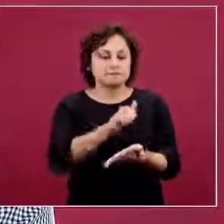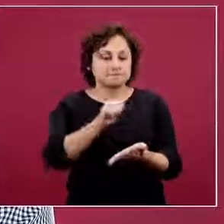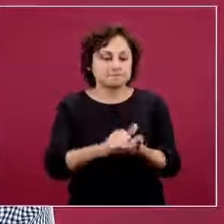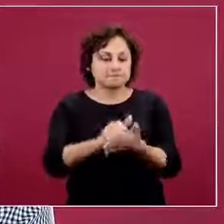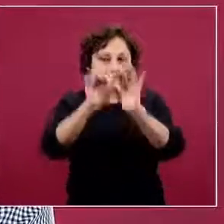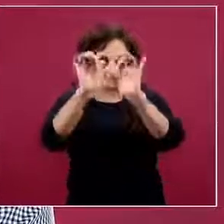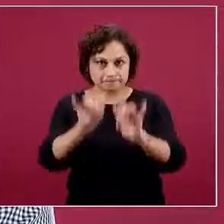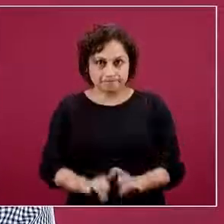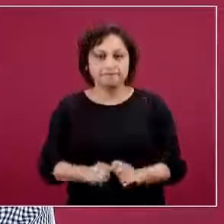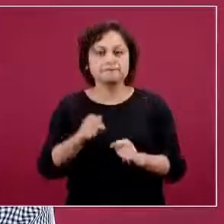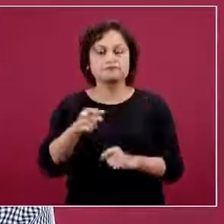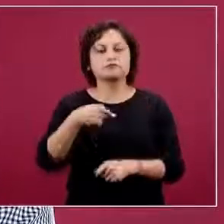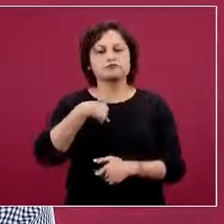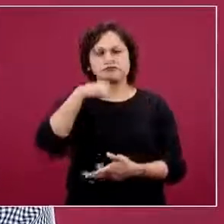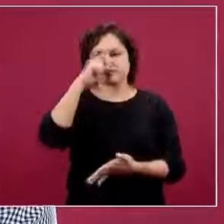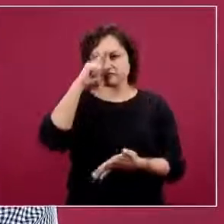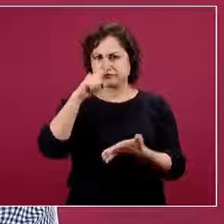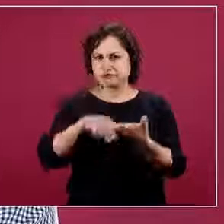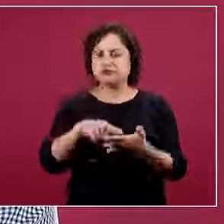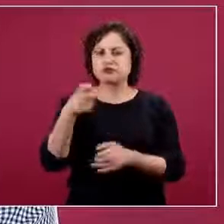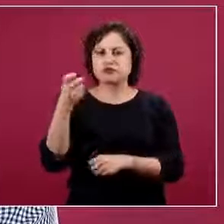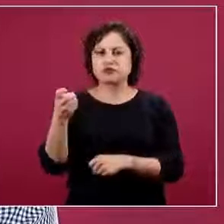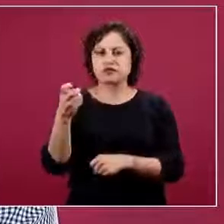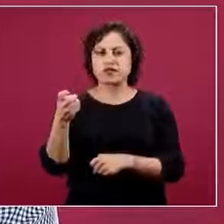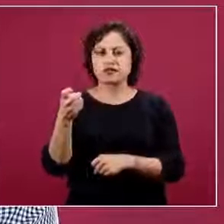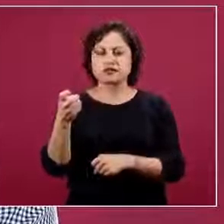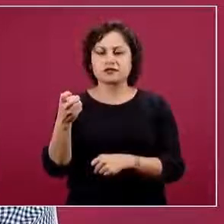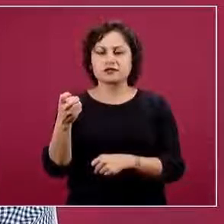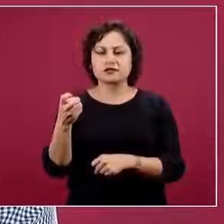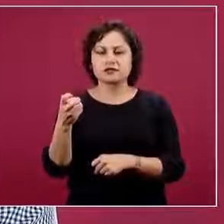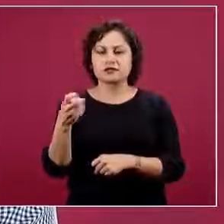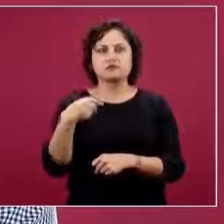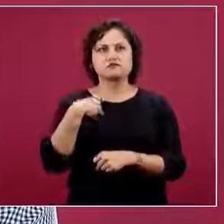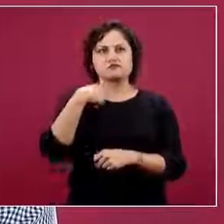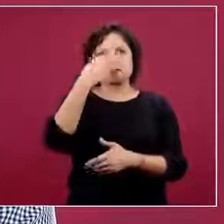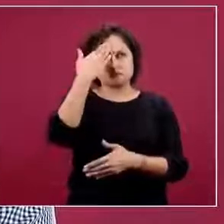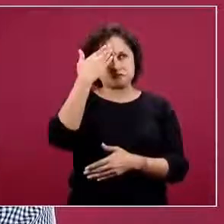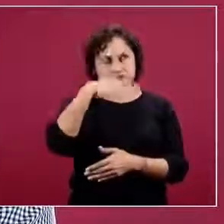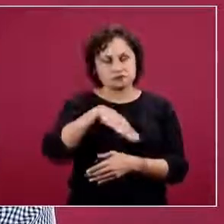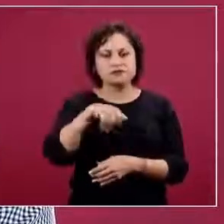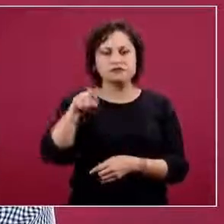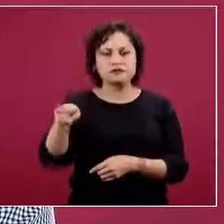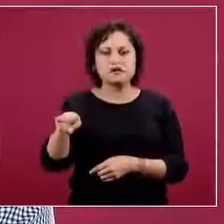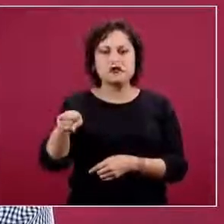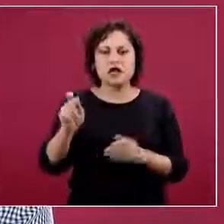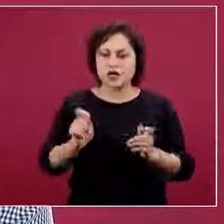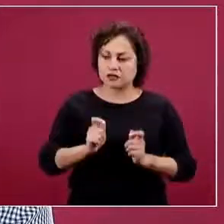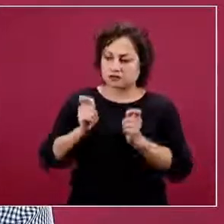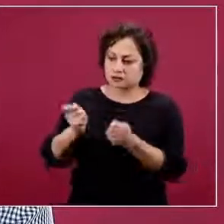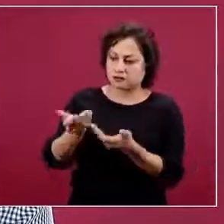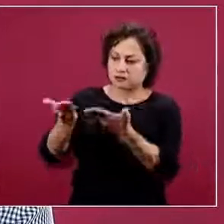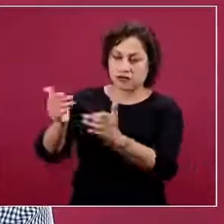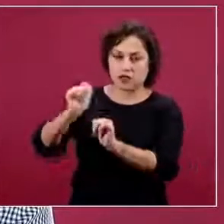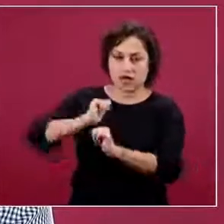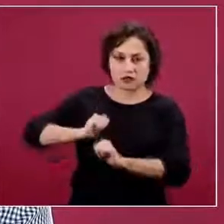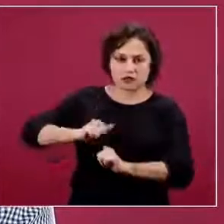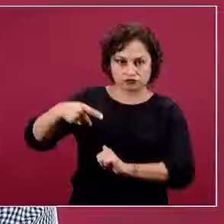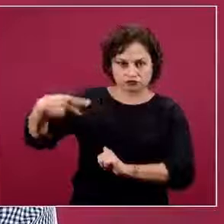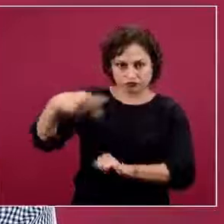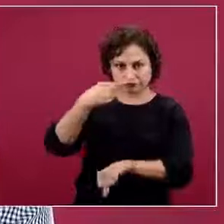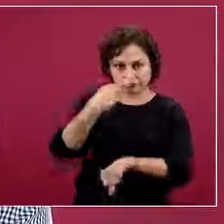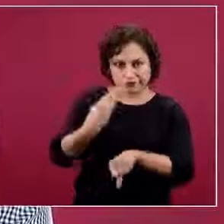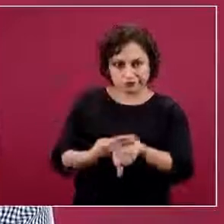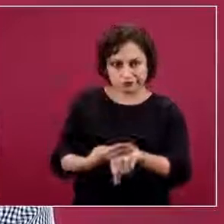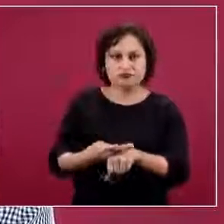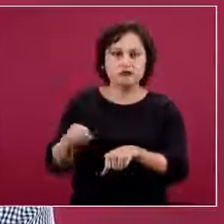tengo conocimiento, pues esto está lógicamente en estudio por parte de las autoridades correspondientes que tienen que